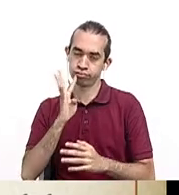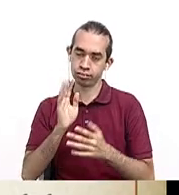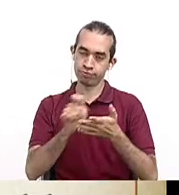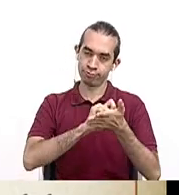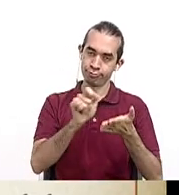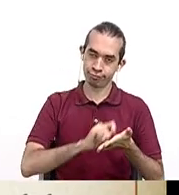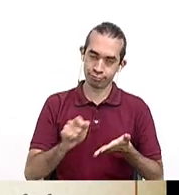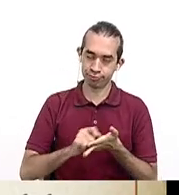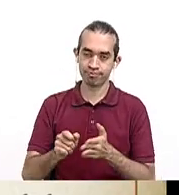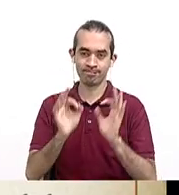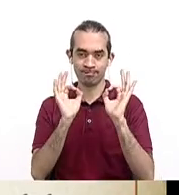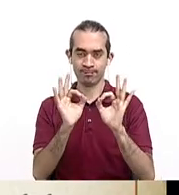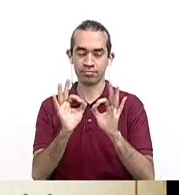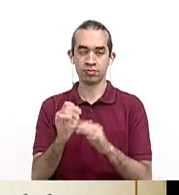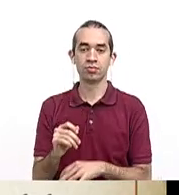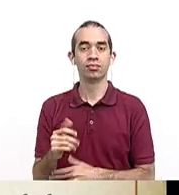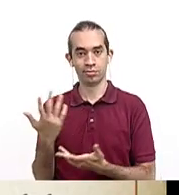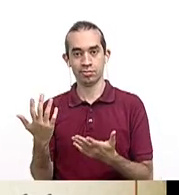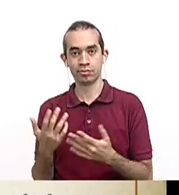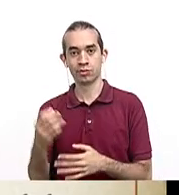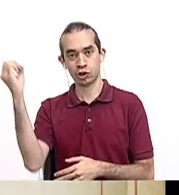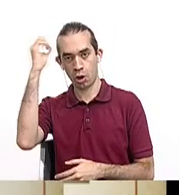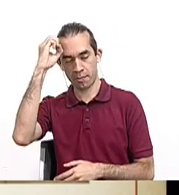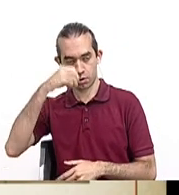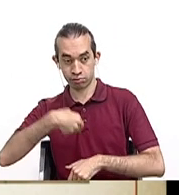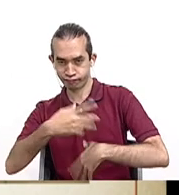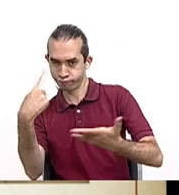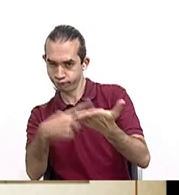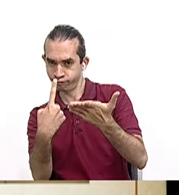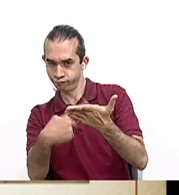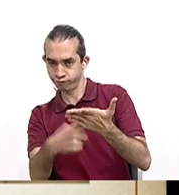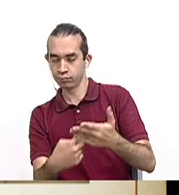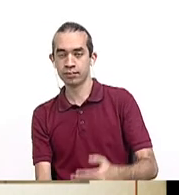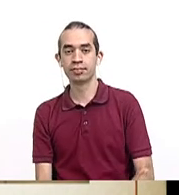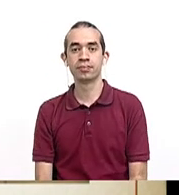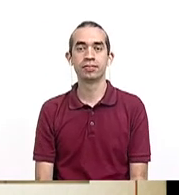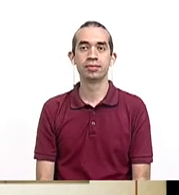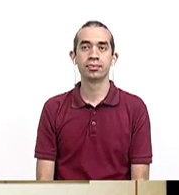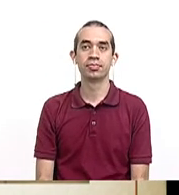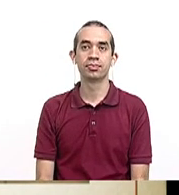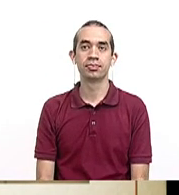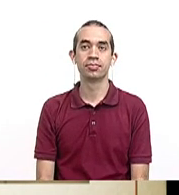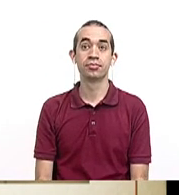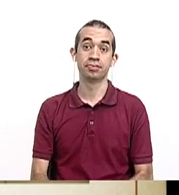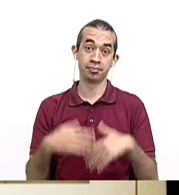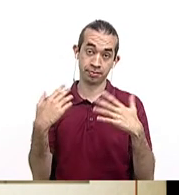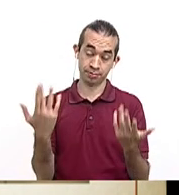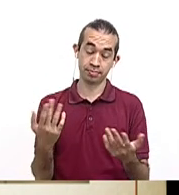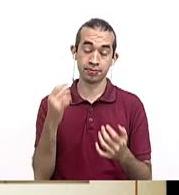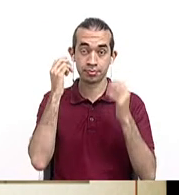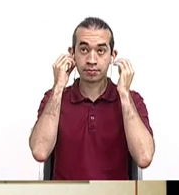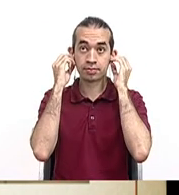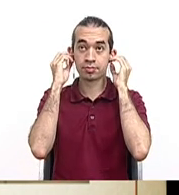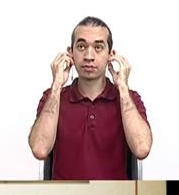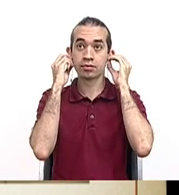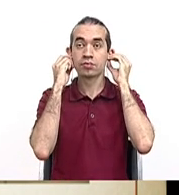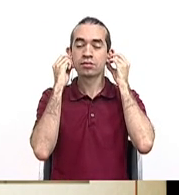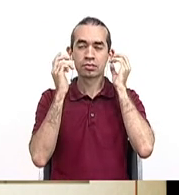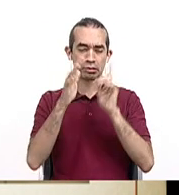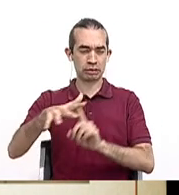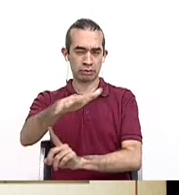la posibilidad de generar opinión pública así que el panorama